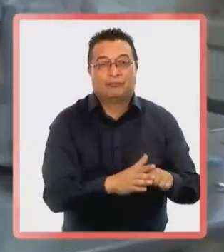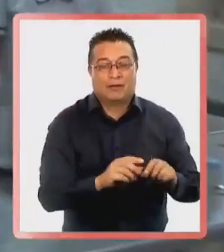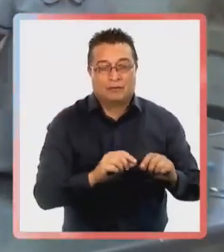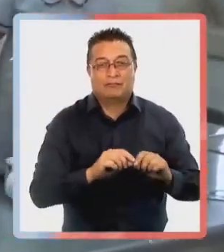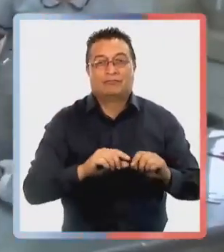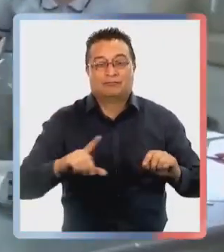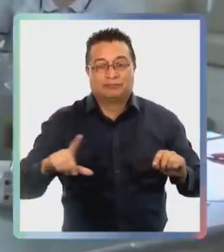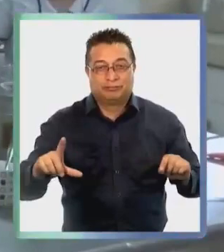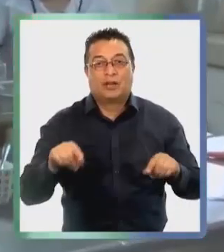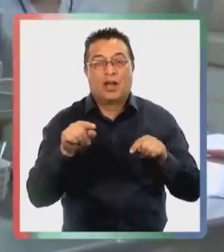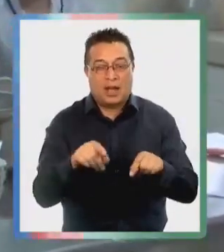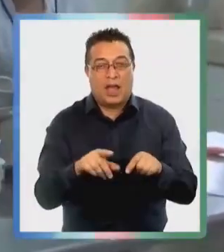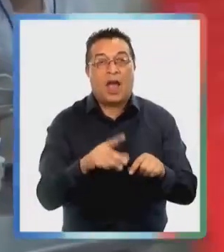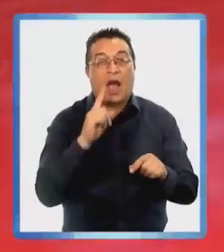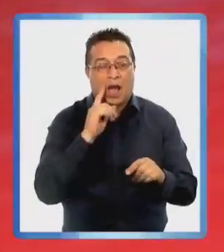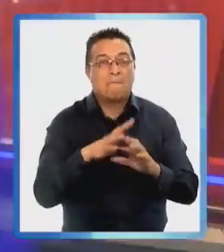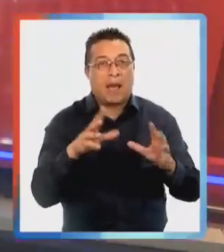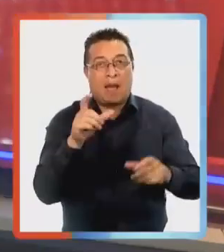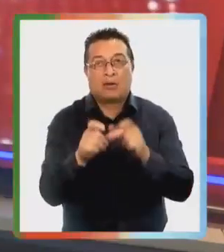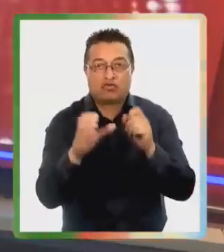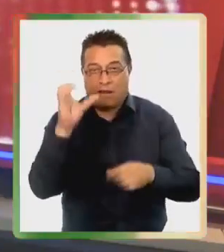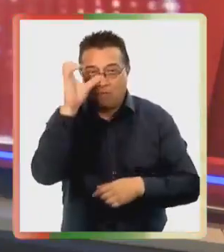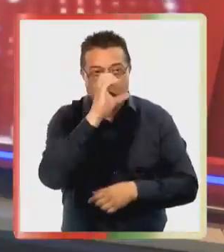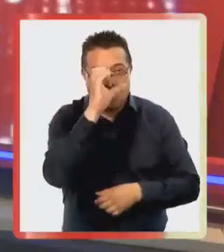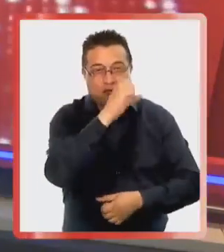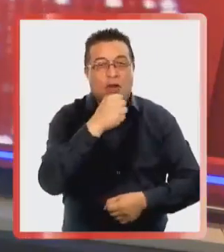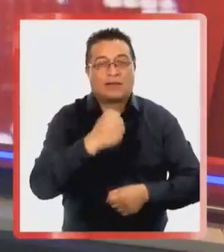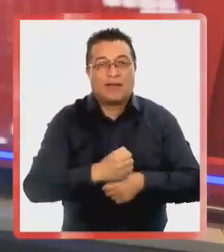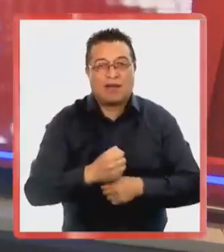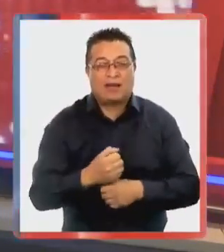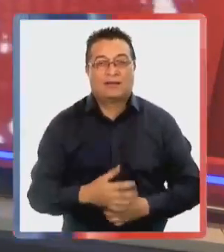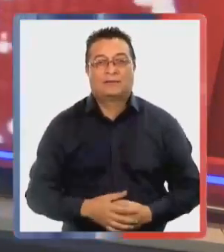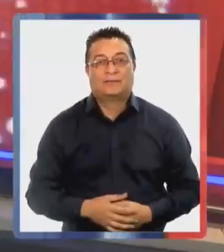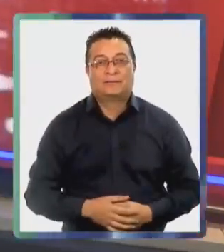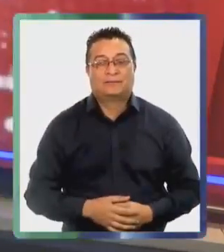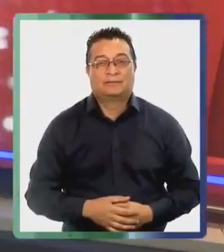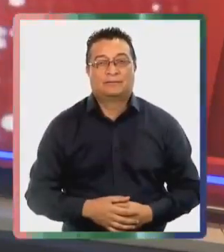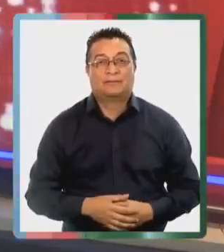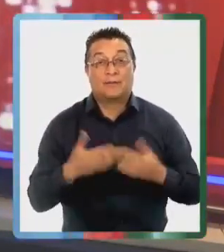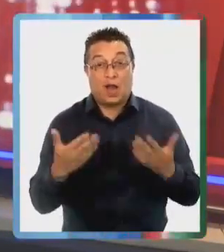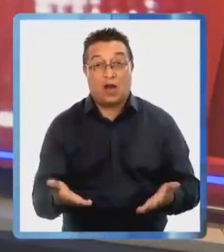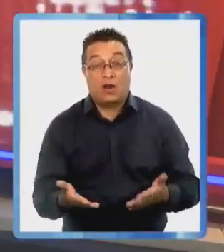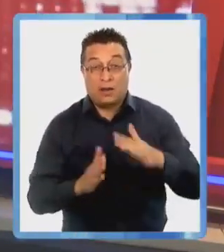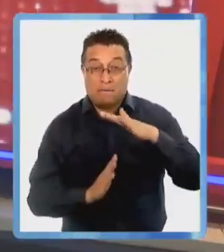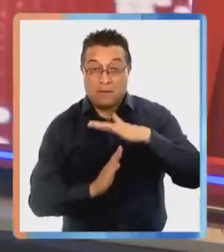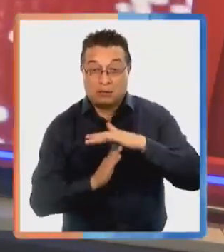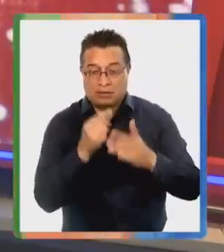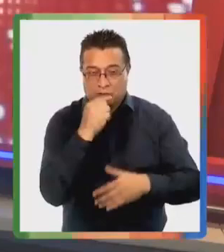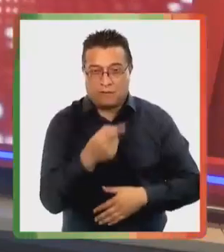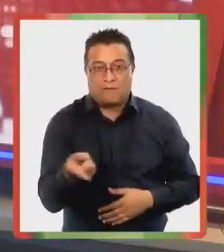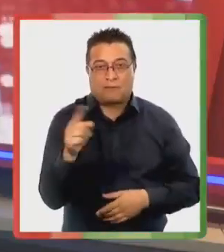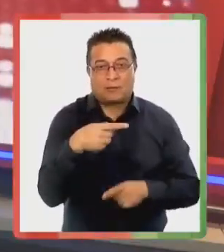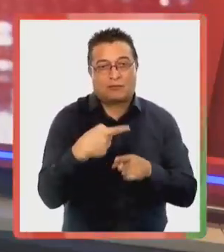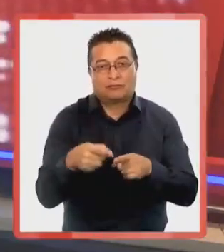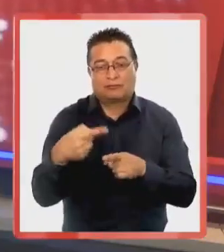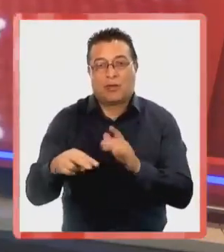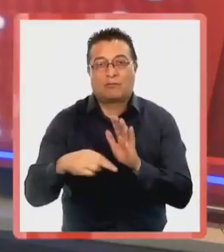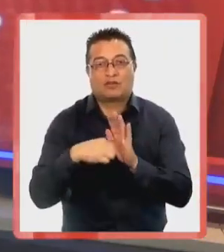hoy día buscando un puesto de trabajo. Nos vamos a una pausa y ya volvemos con más Portavoz Noticias. No se